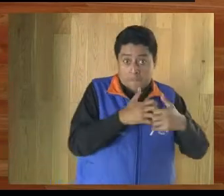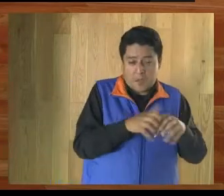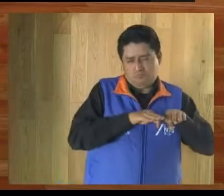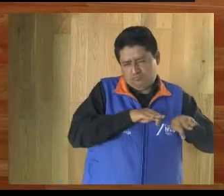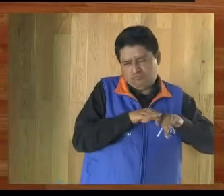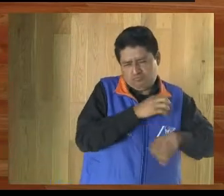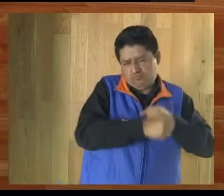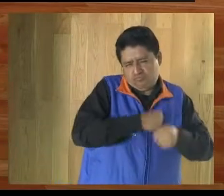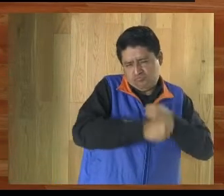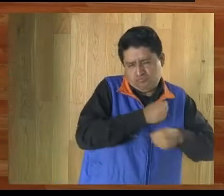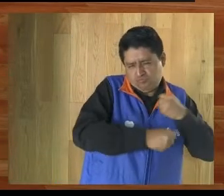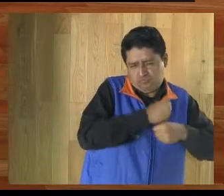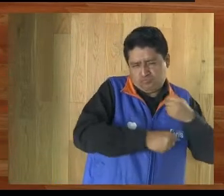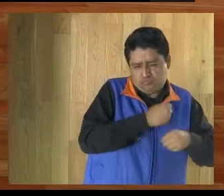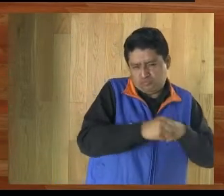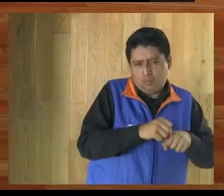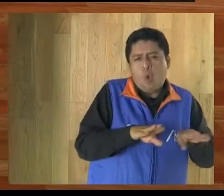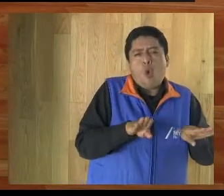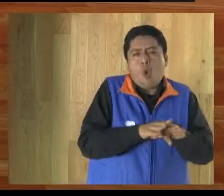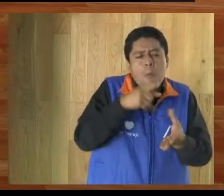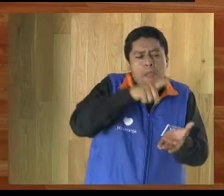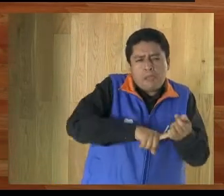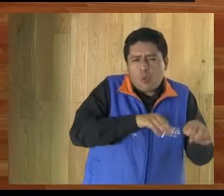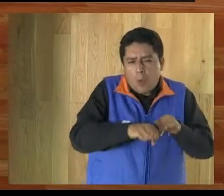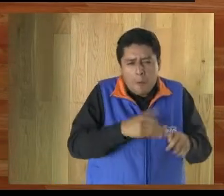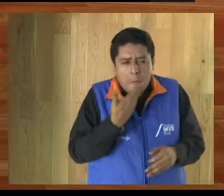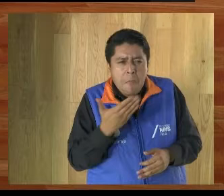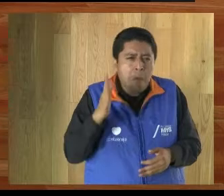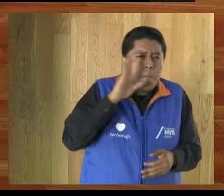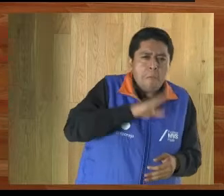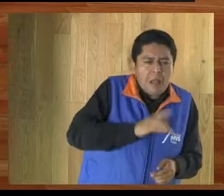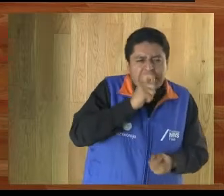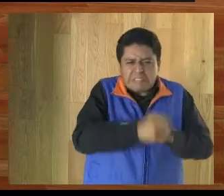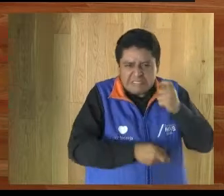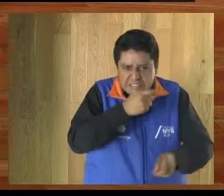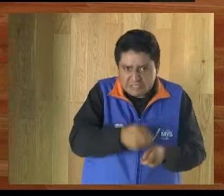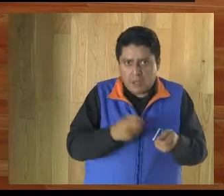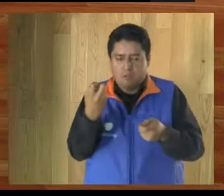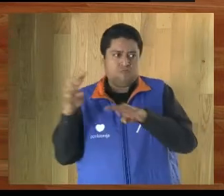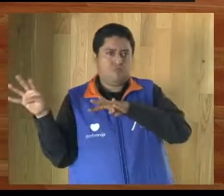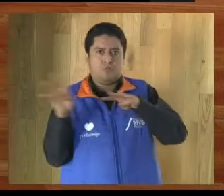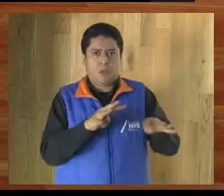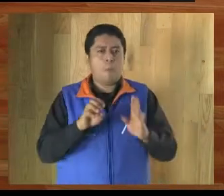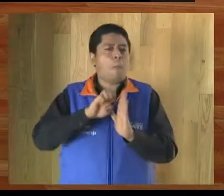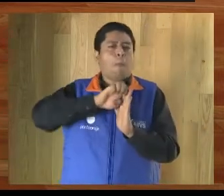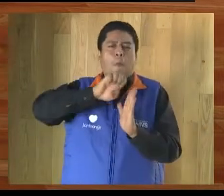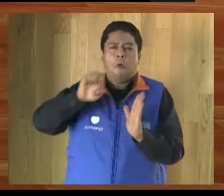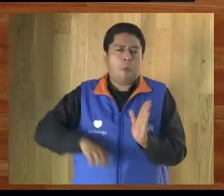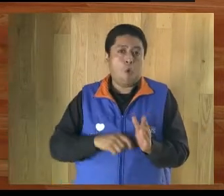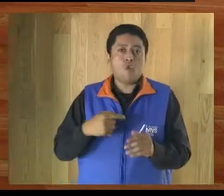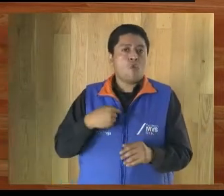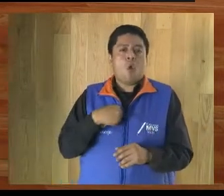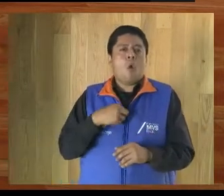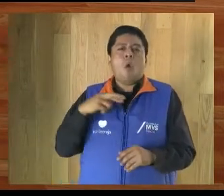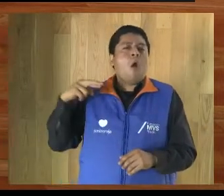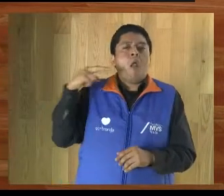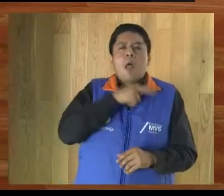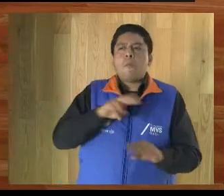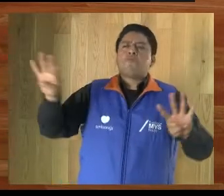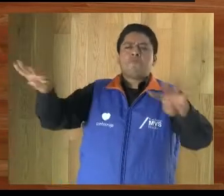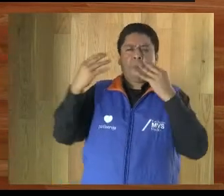se comentaba en la introducción. No es algo que me aparece a mí de la noche a la mañana, yo tengo una buena reputación o mala reputación,